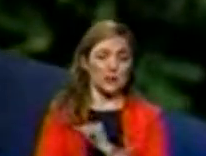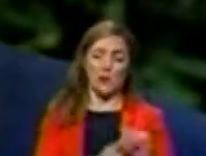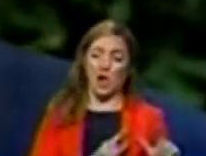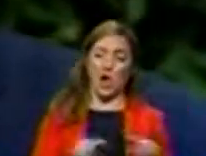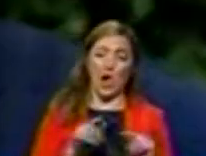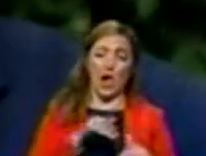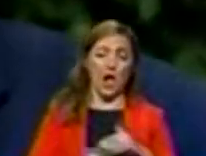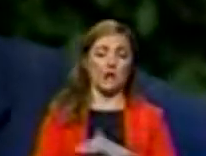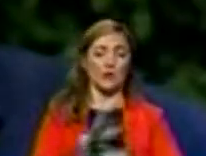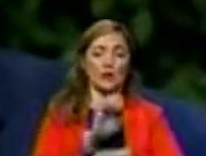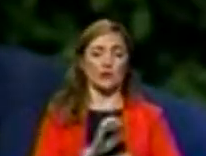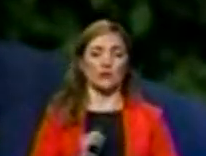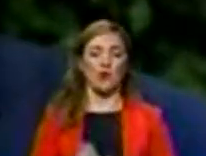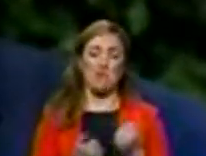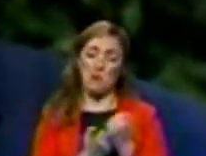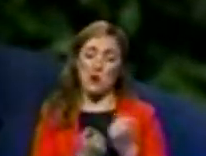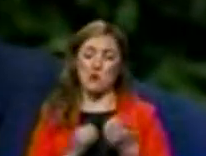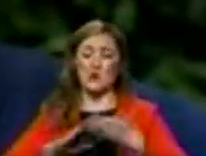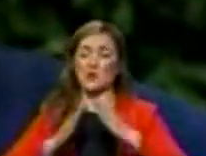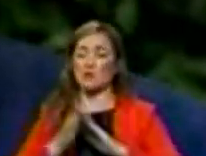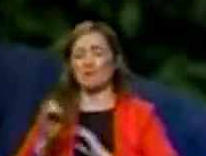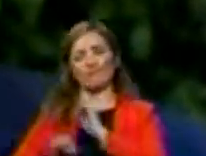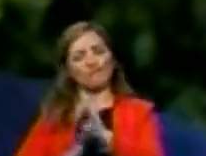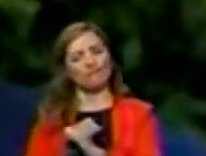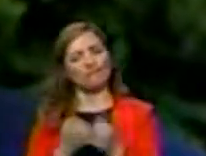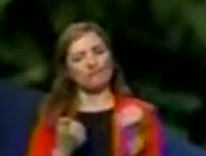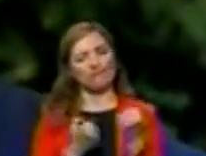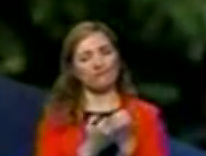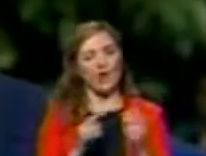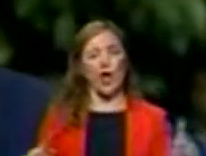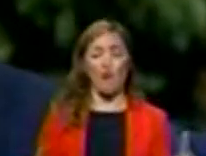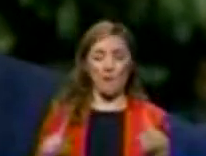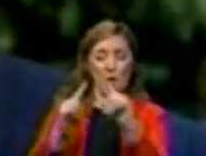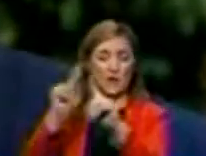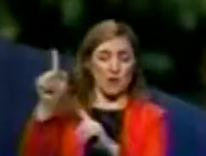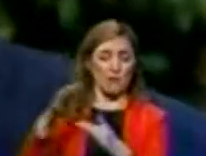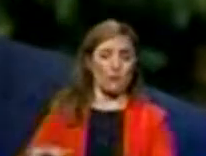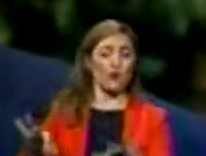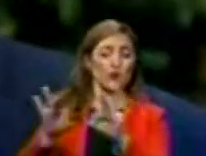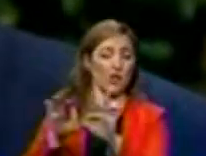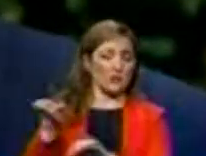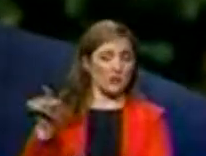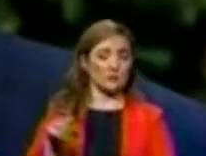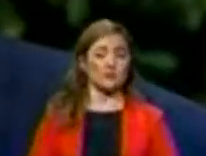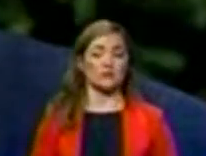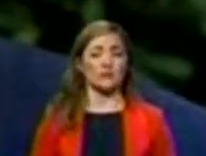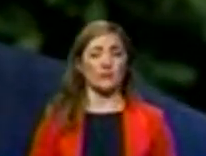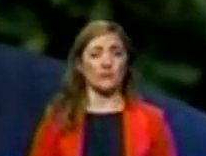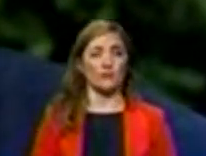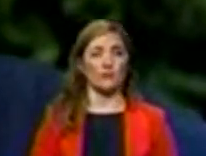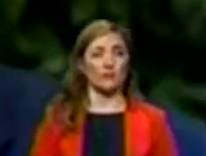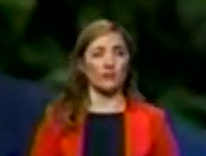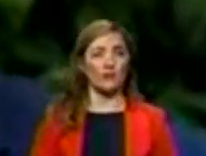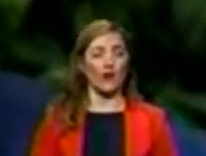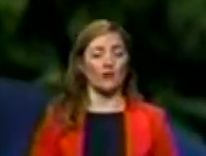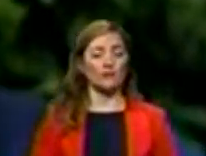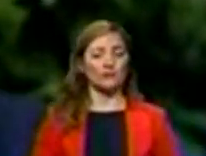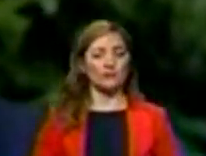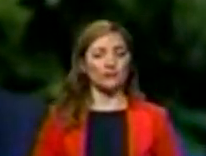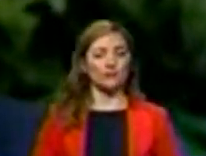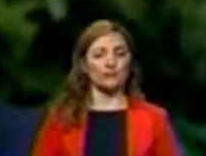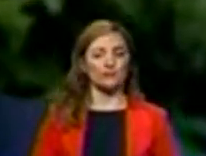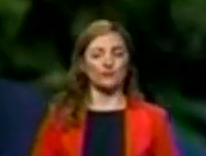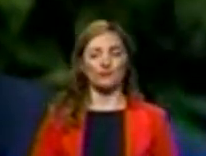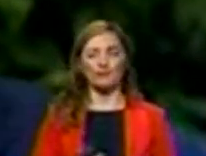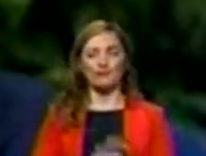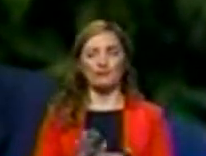comunidad internacional al Ecuador como país importante receptor de hermanos venezolanos que han llevado en los